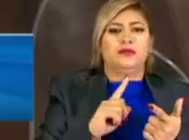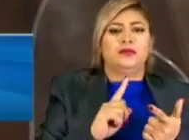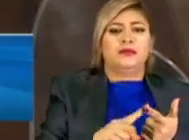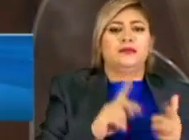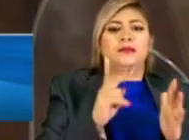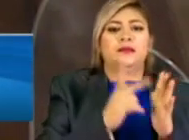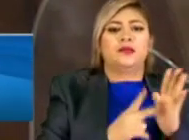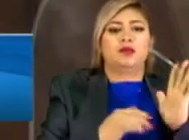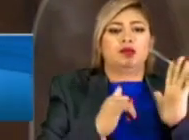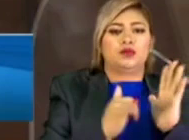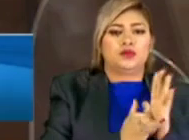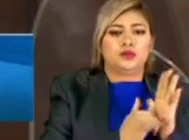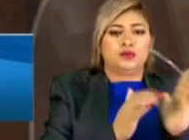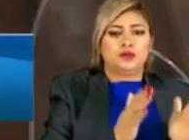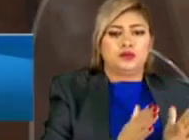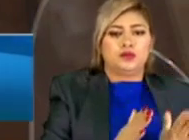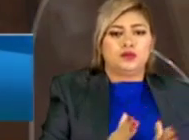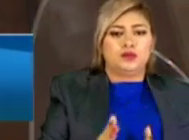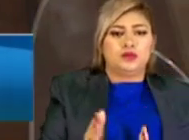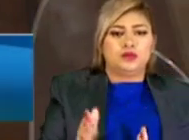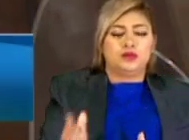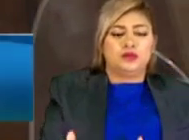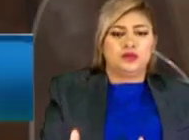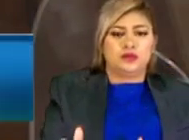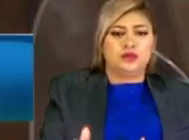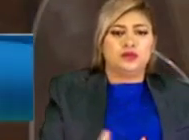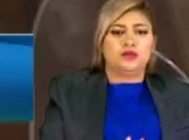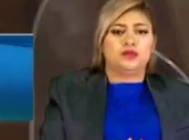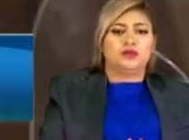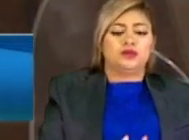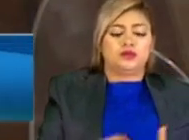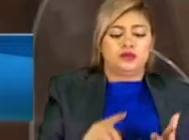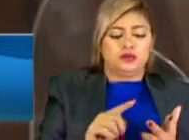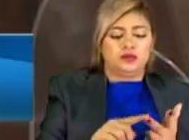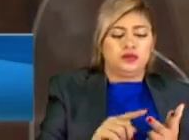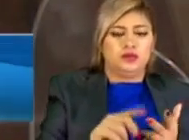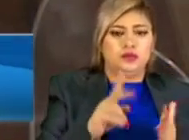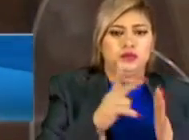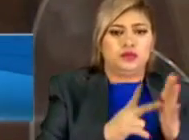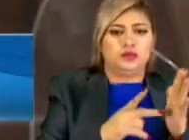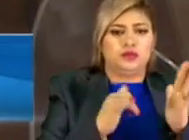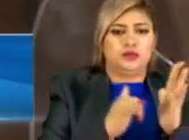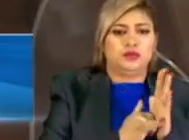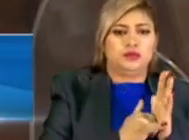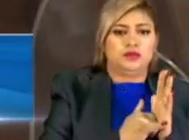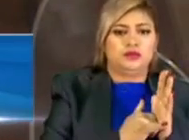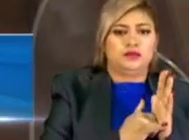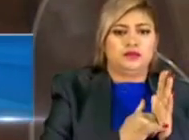Proyectos con órdenes de proceder y proyectos licitados.